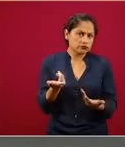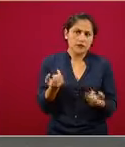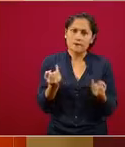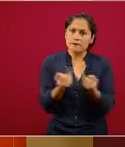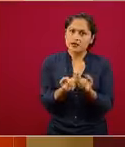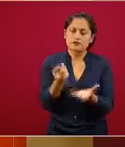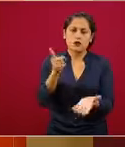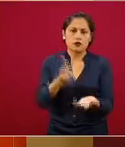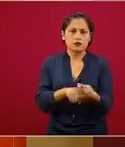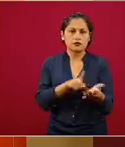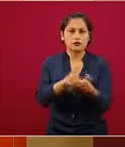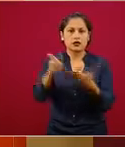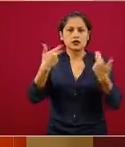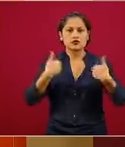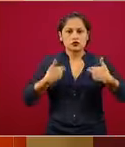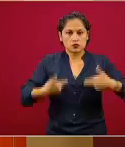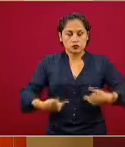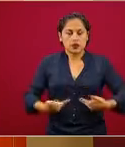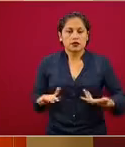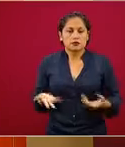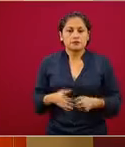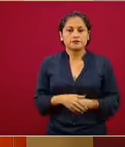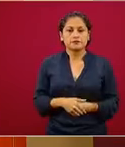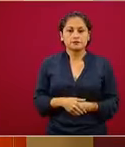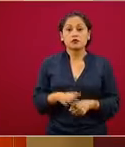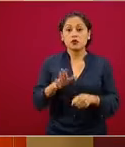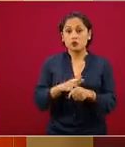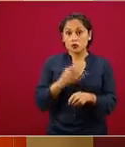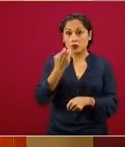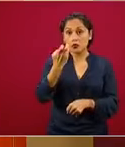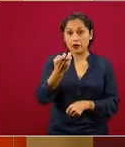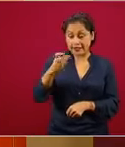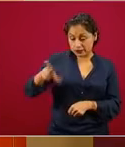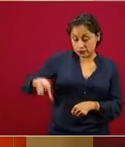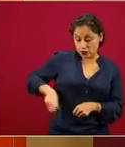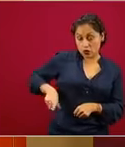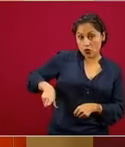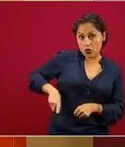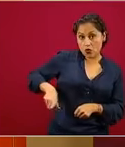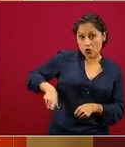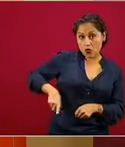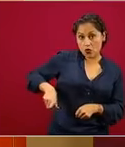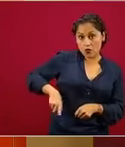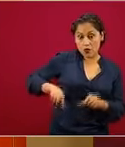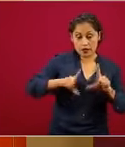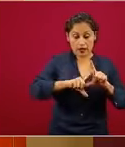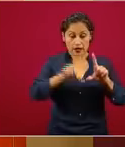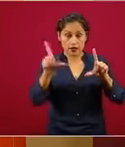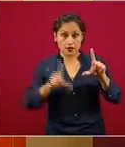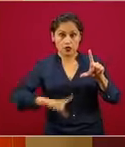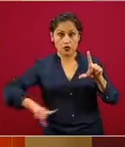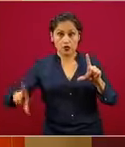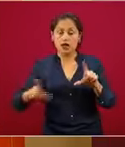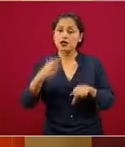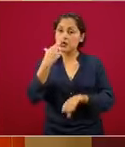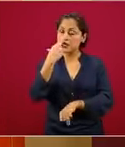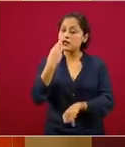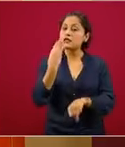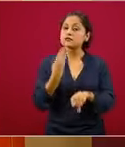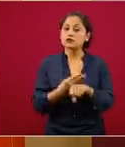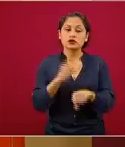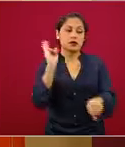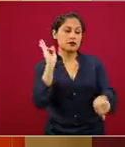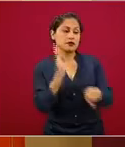Y, por lo tanto, el Estado Nacional tiene la responsabilidad de proteger la salud de